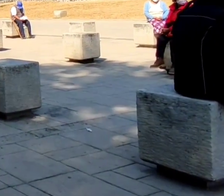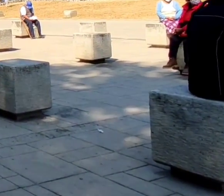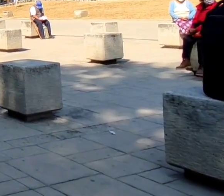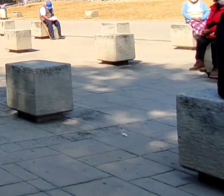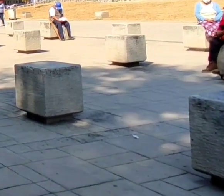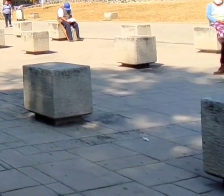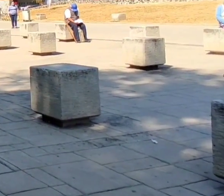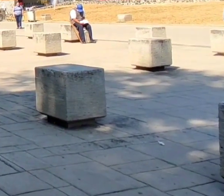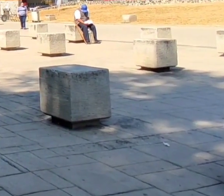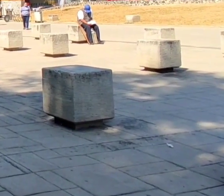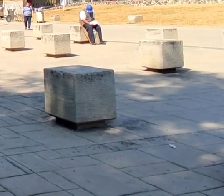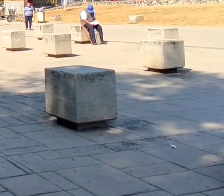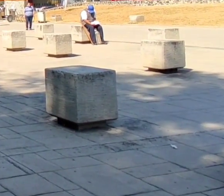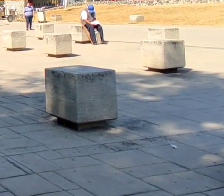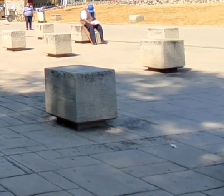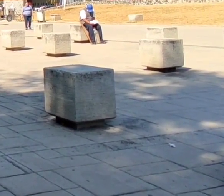recibiendo